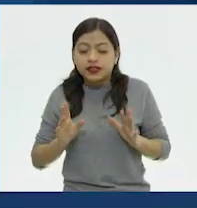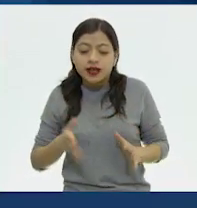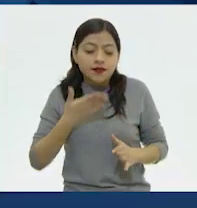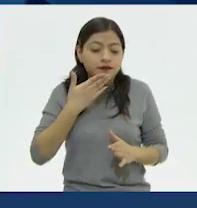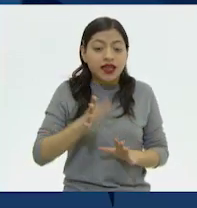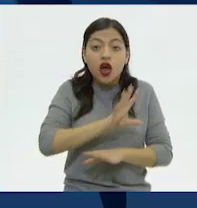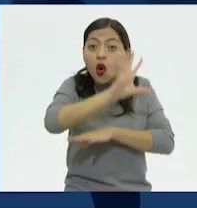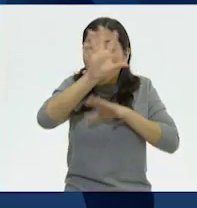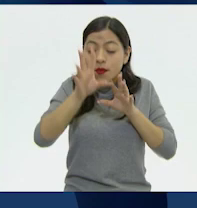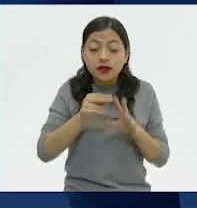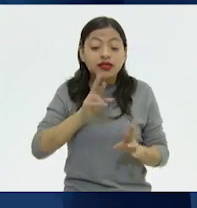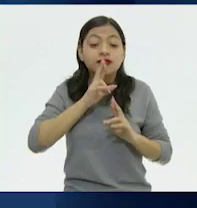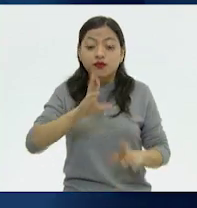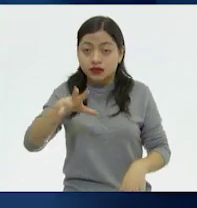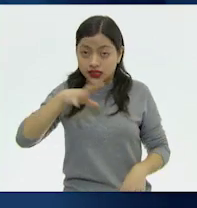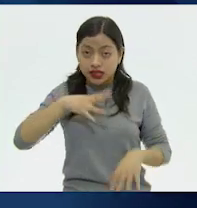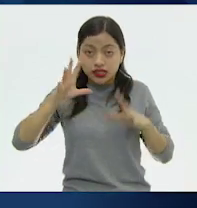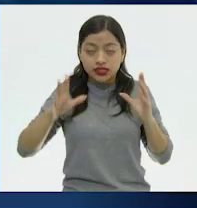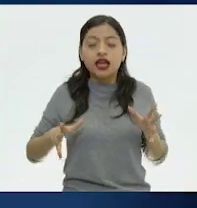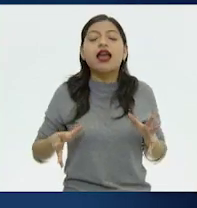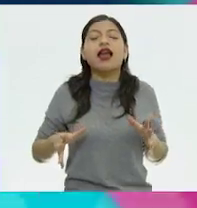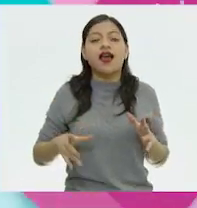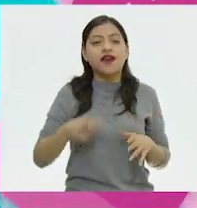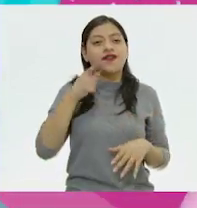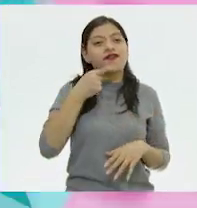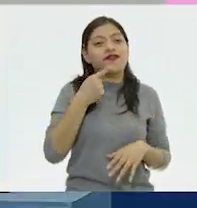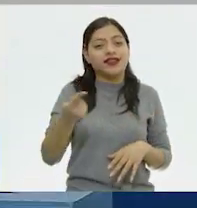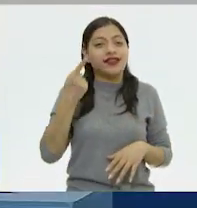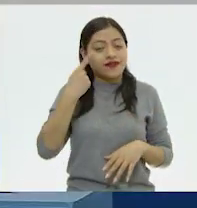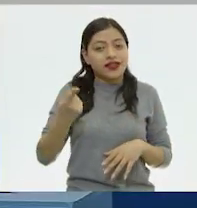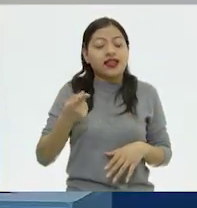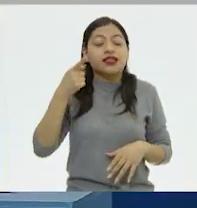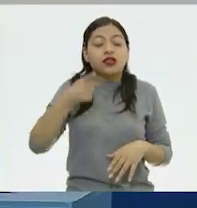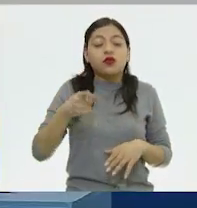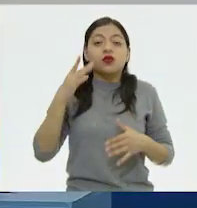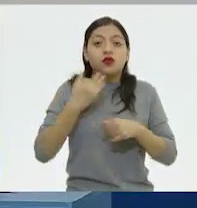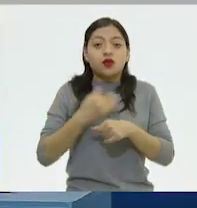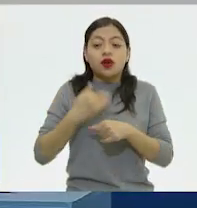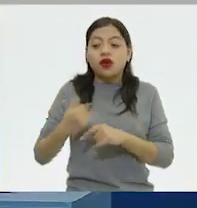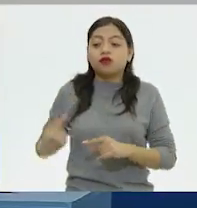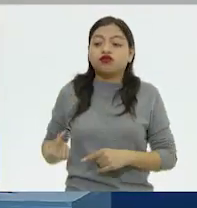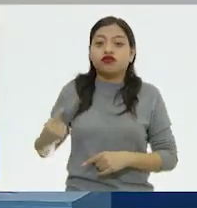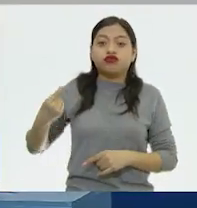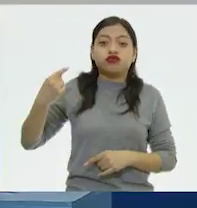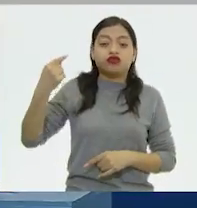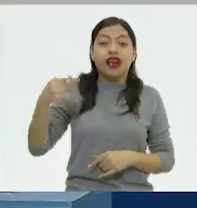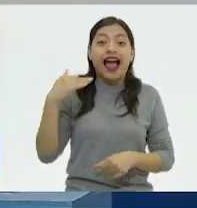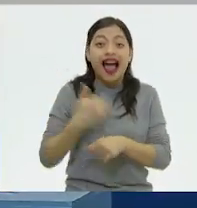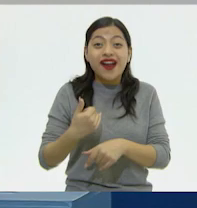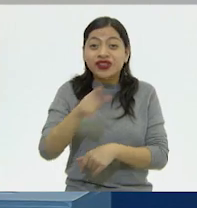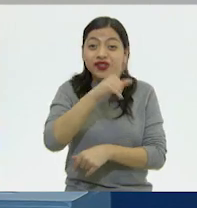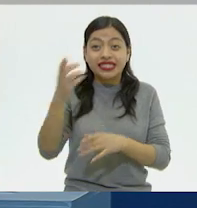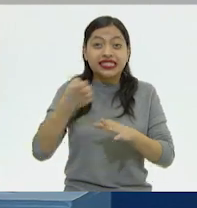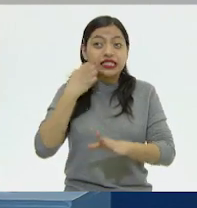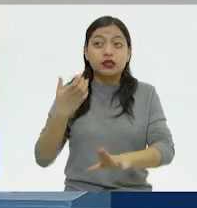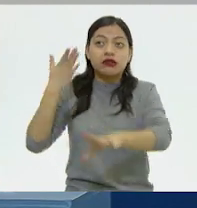las preguntas. Y en esta etapa de nuestras vidas en que se ha modificado la forma en que tomamos clases, resulta aún